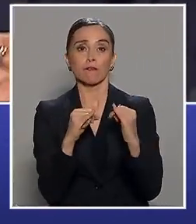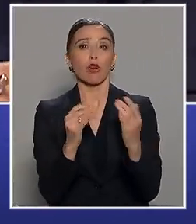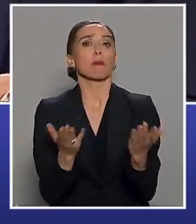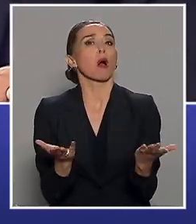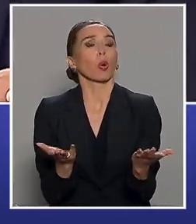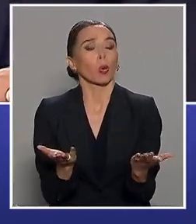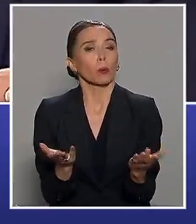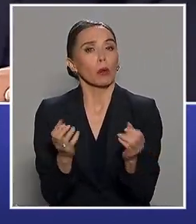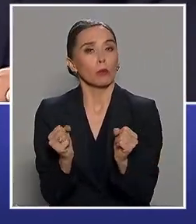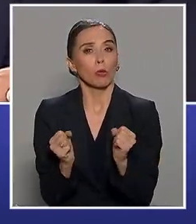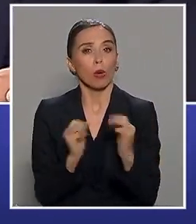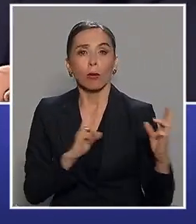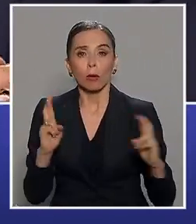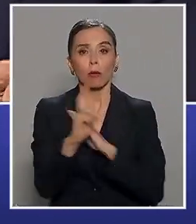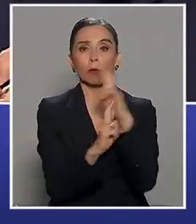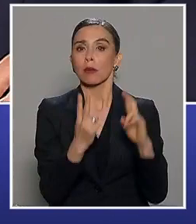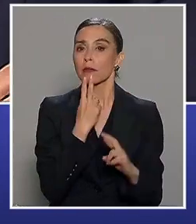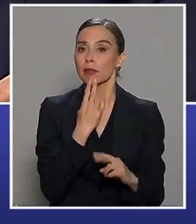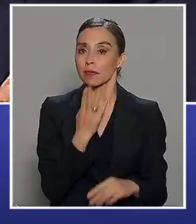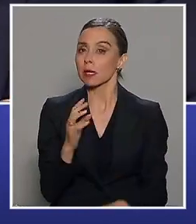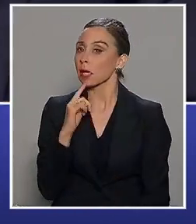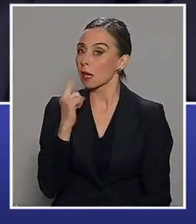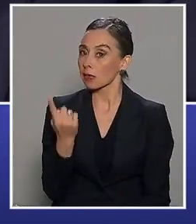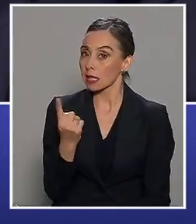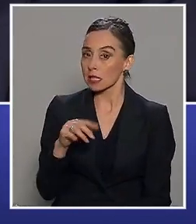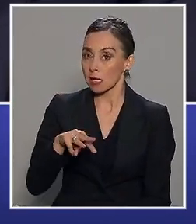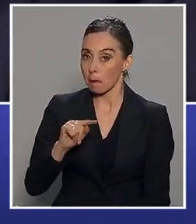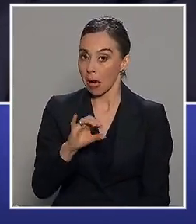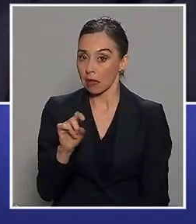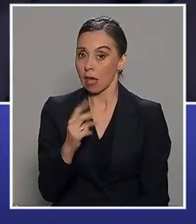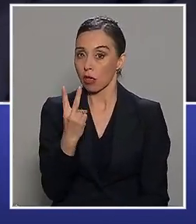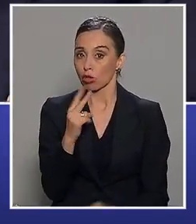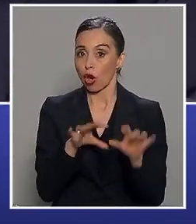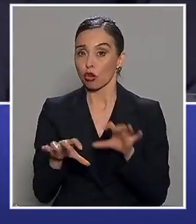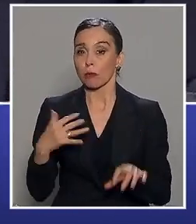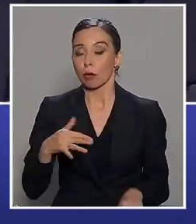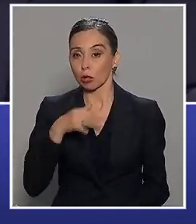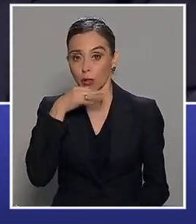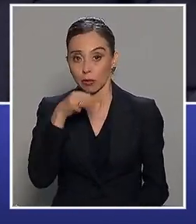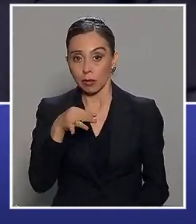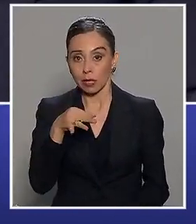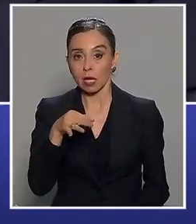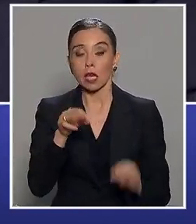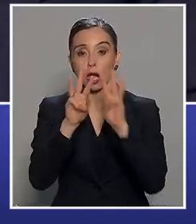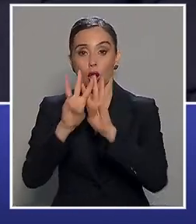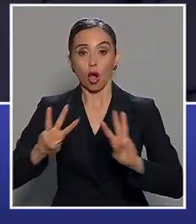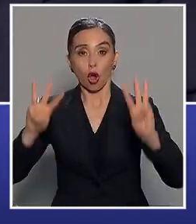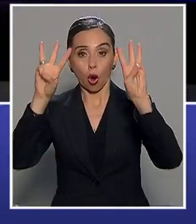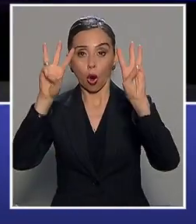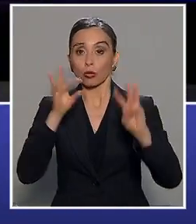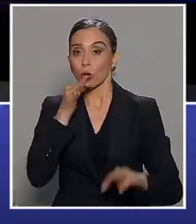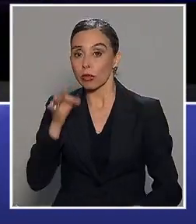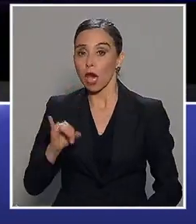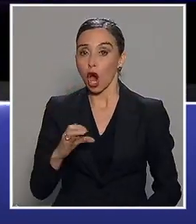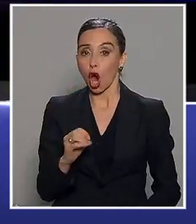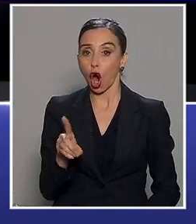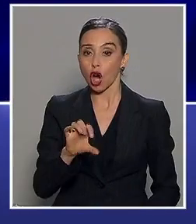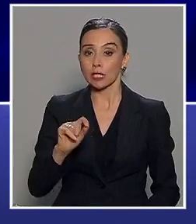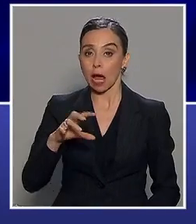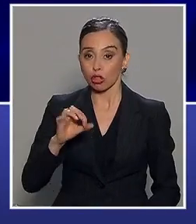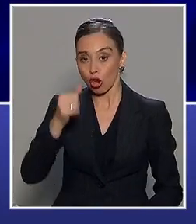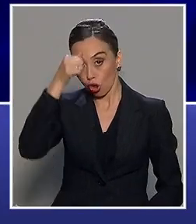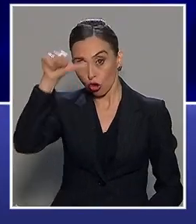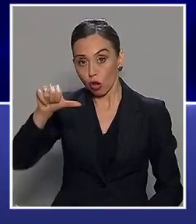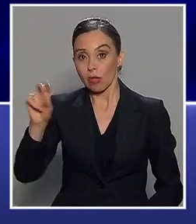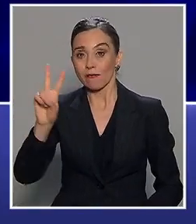convivir matías en primer lugar dos cosas que me parece importante decir el la onu jose antonio ha condenado tanto venezuela